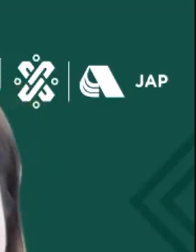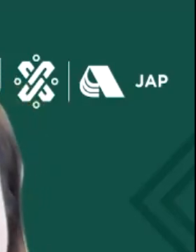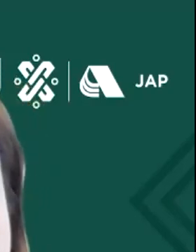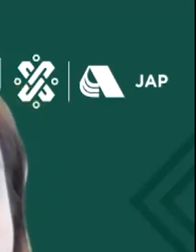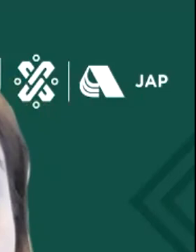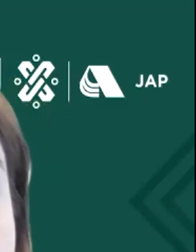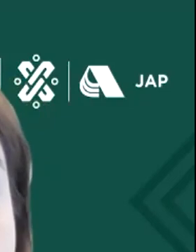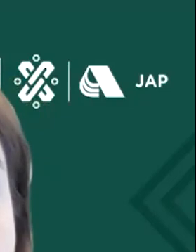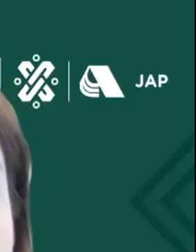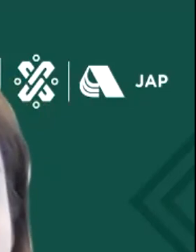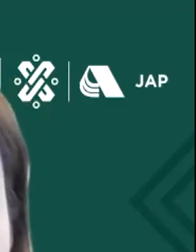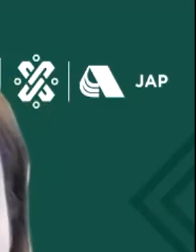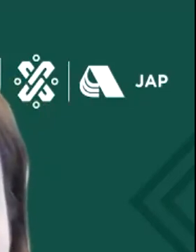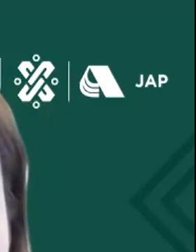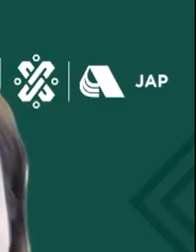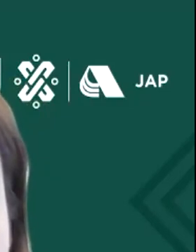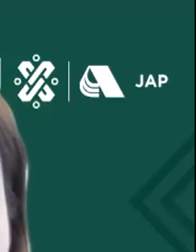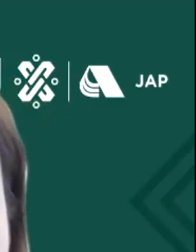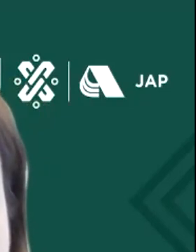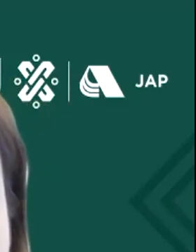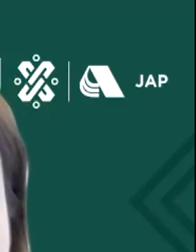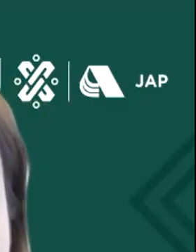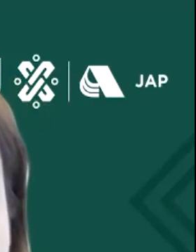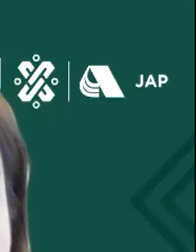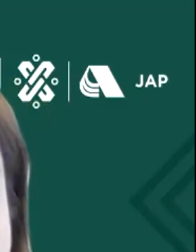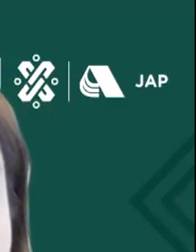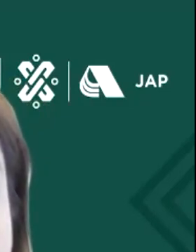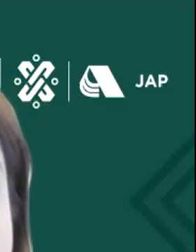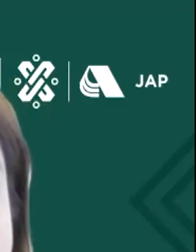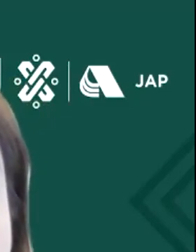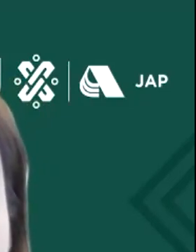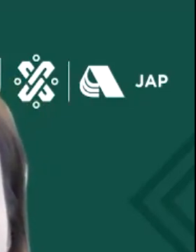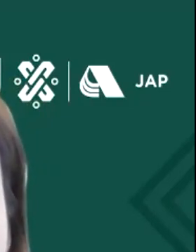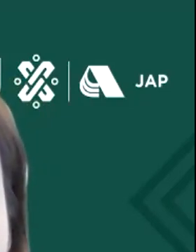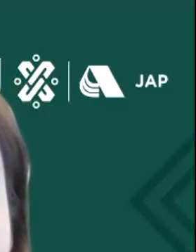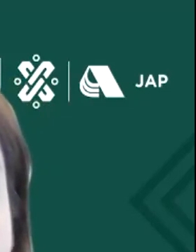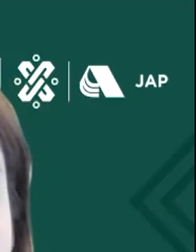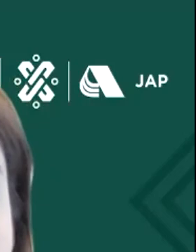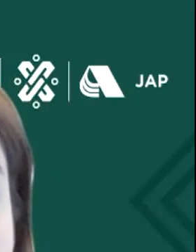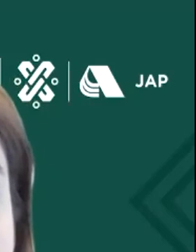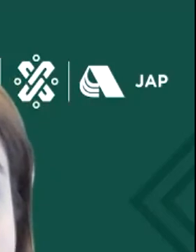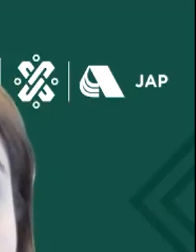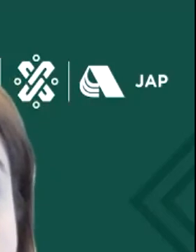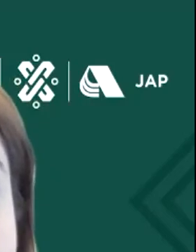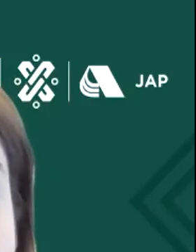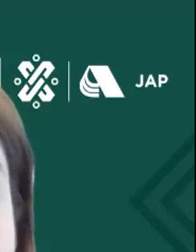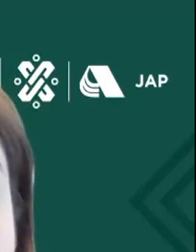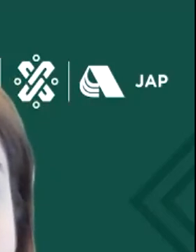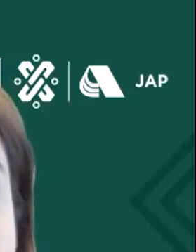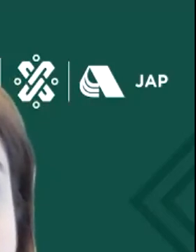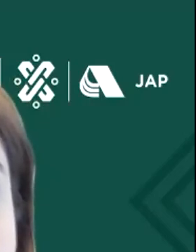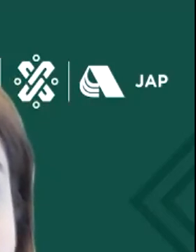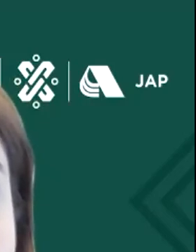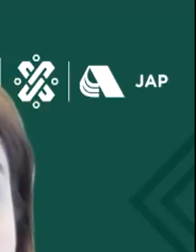fundadores ya son personas muy grandes y no pueden asistir a la sesión para nombrar o ratificar a los patronos? ¿Qué se